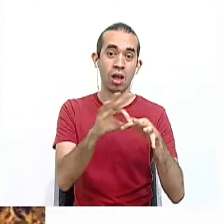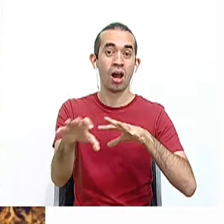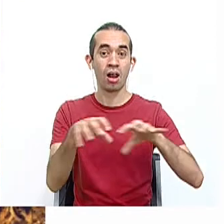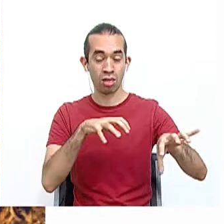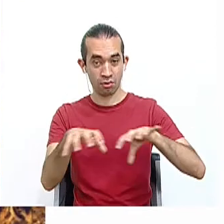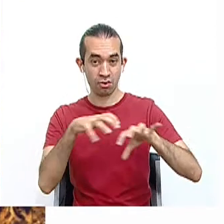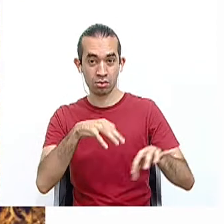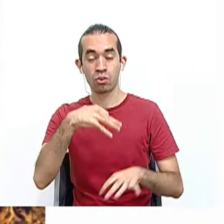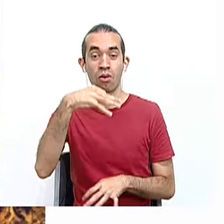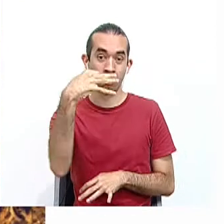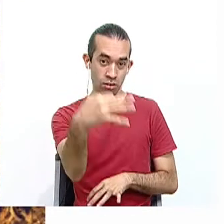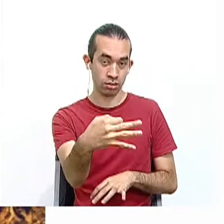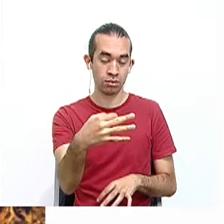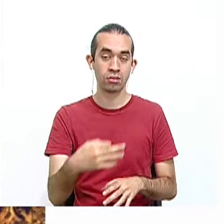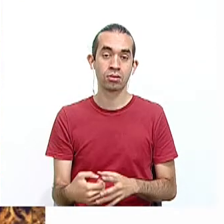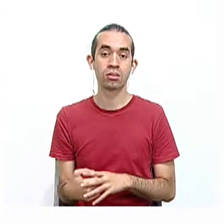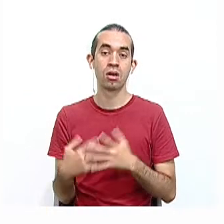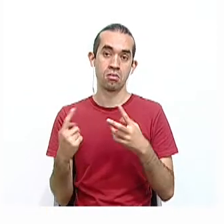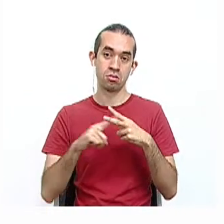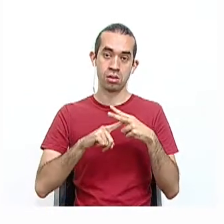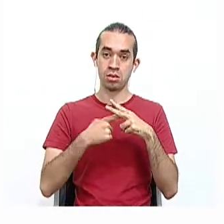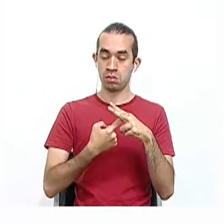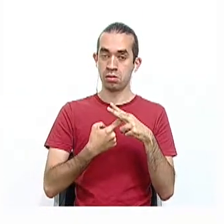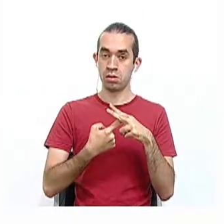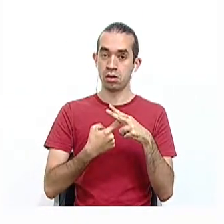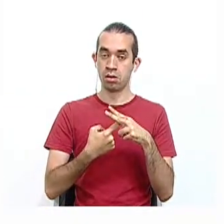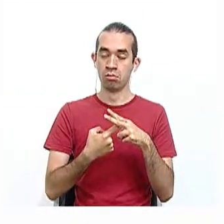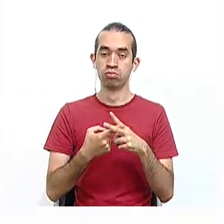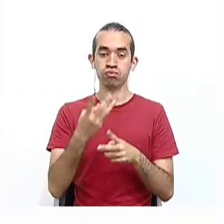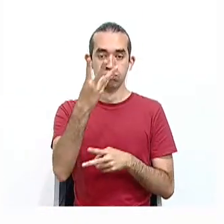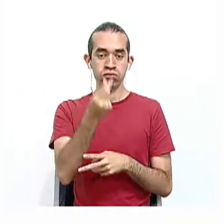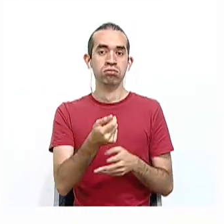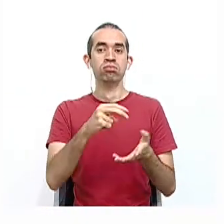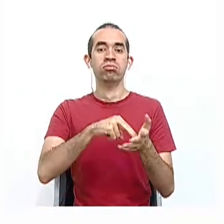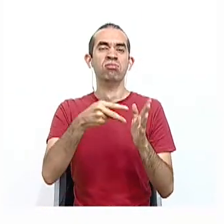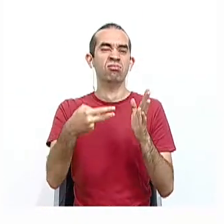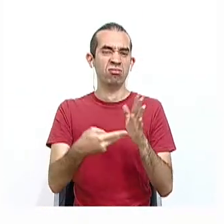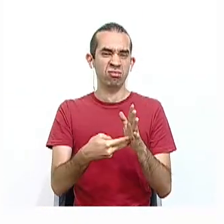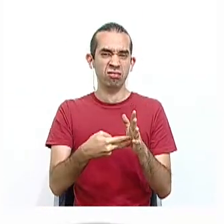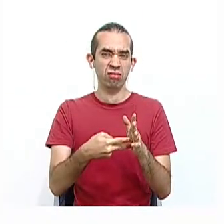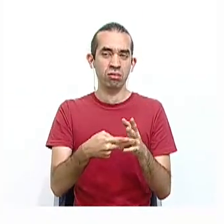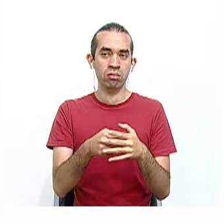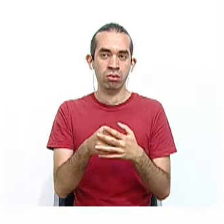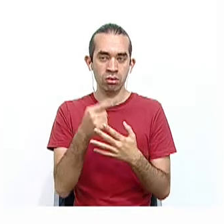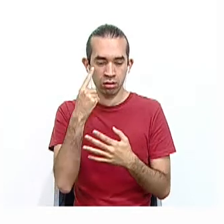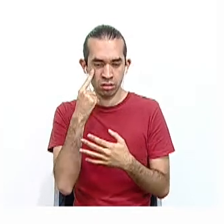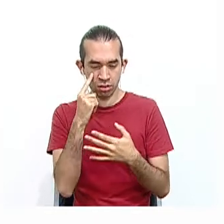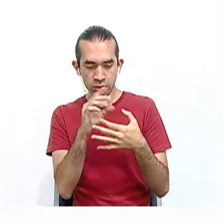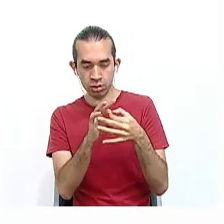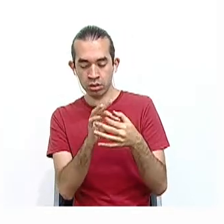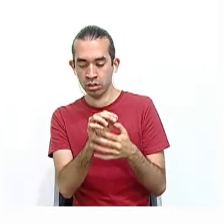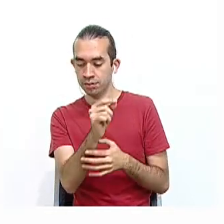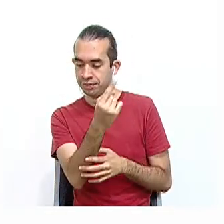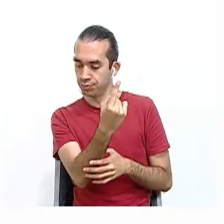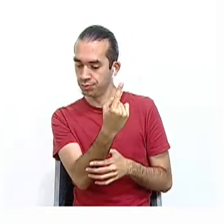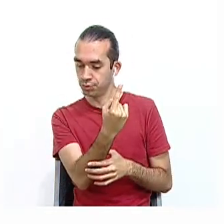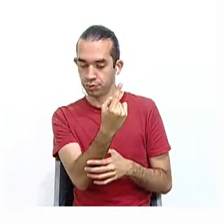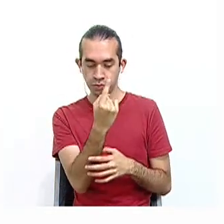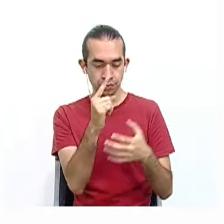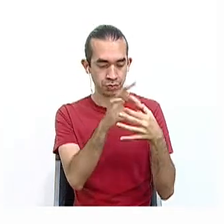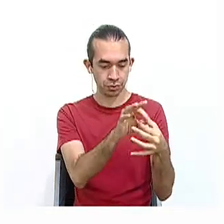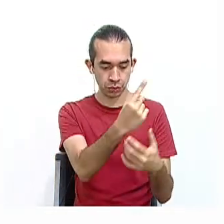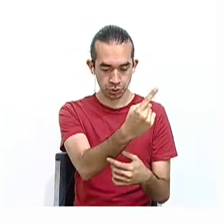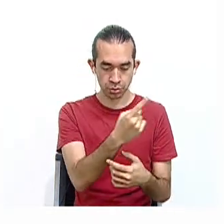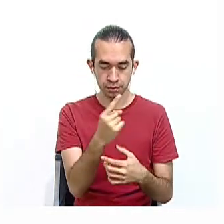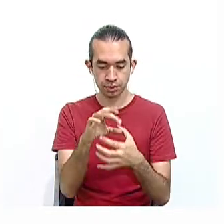actividades cotidianas. En principio, contar consistía básicamente en establecer una simple correspondencia